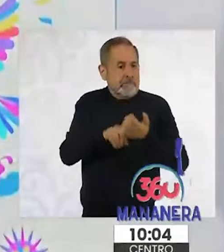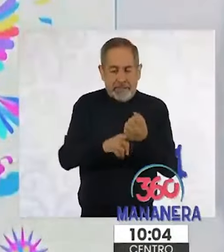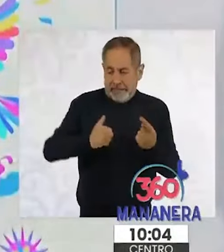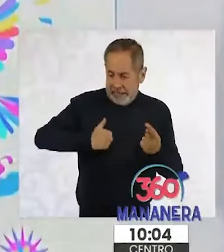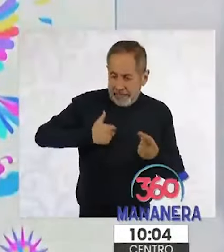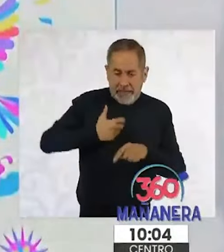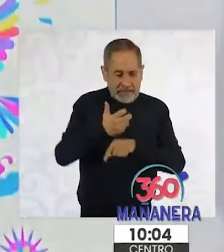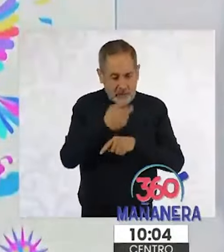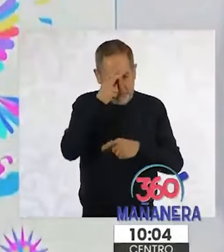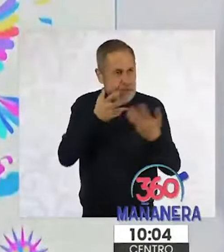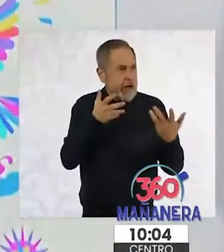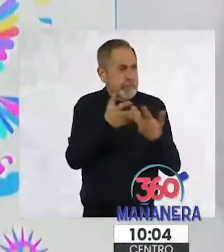contrario nos complementa